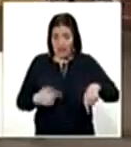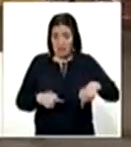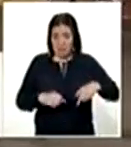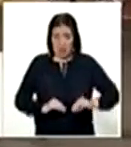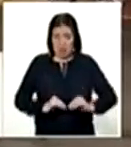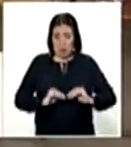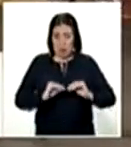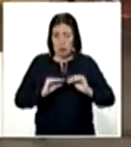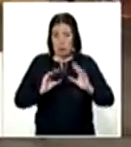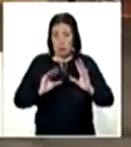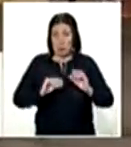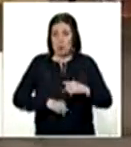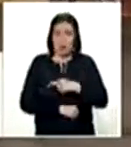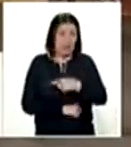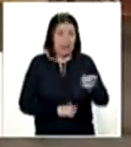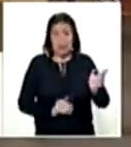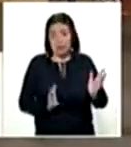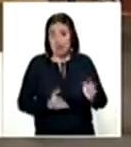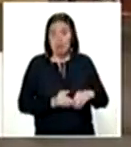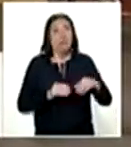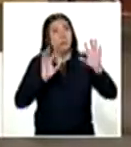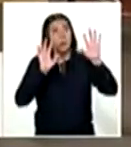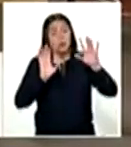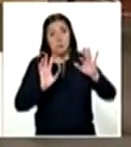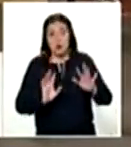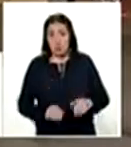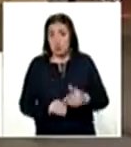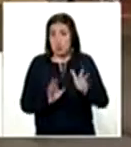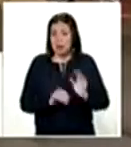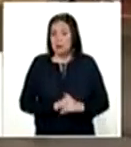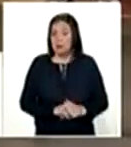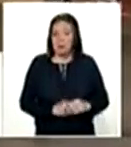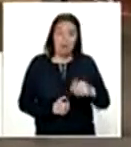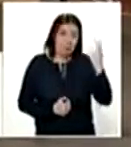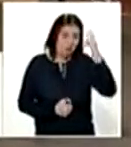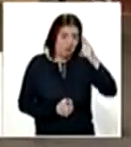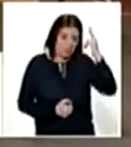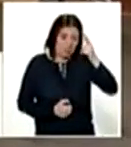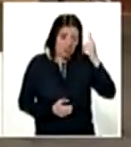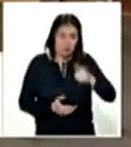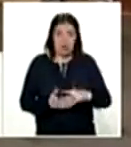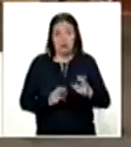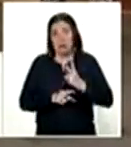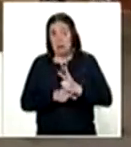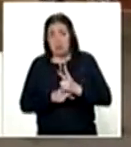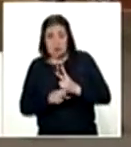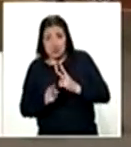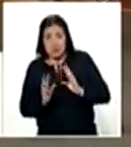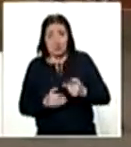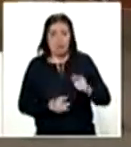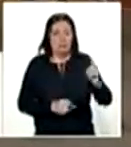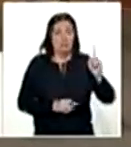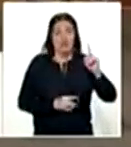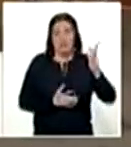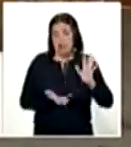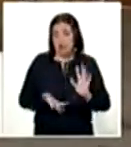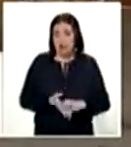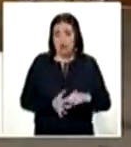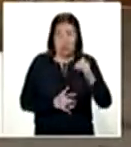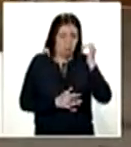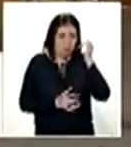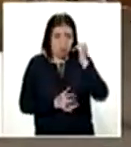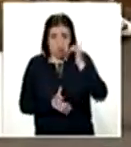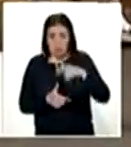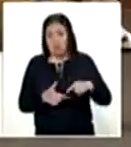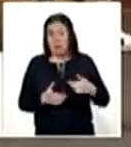amaneciendo, compañeras, está lloviendo, es más dicho ese paso, es por eso que hemos tomado el recaudo necesario para no afectar justamente los equipos que